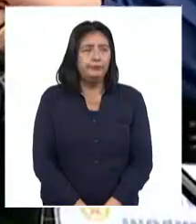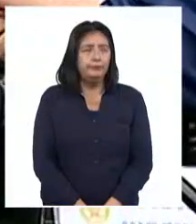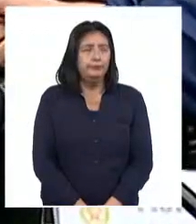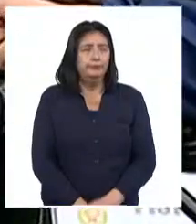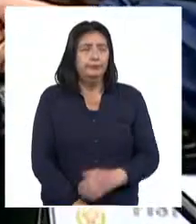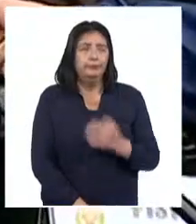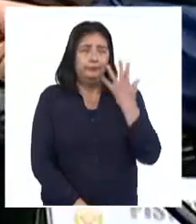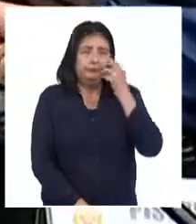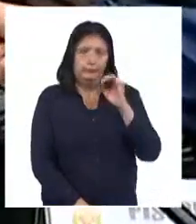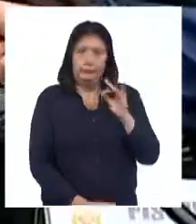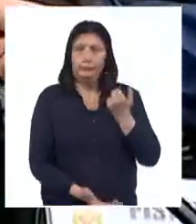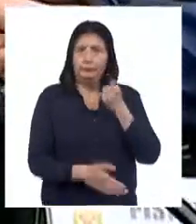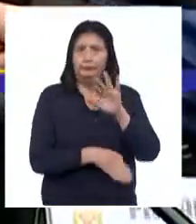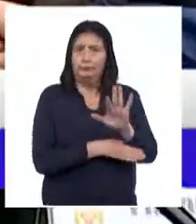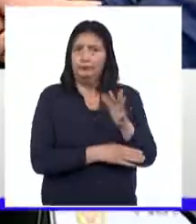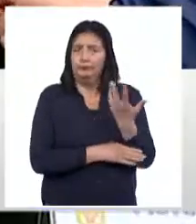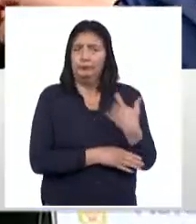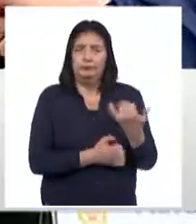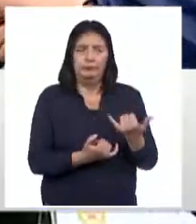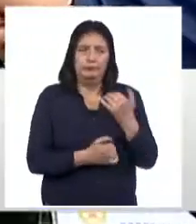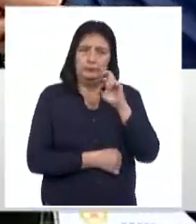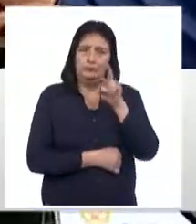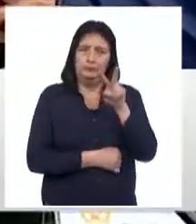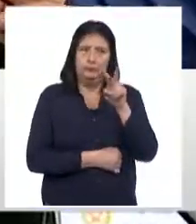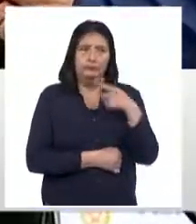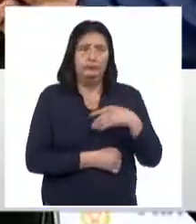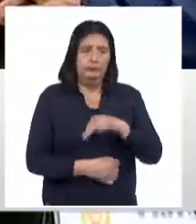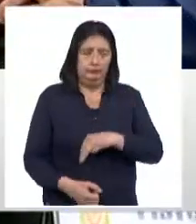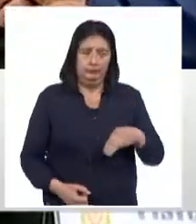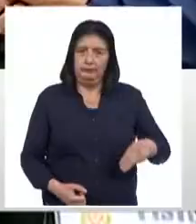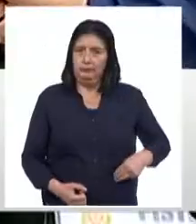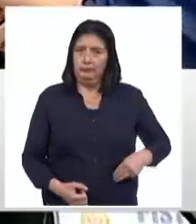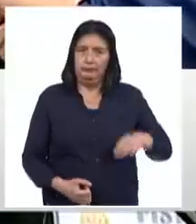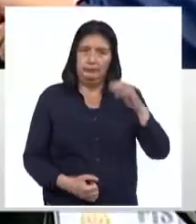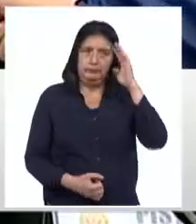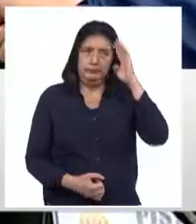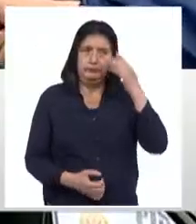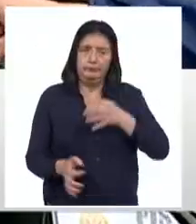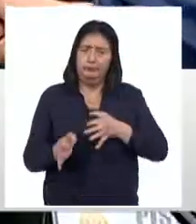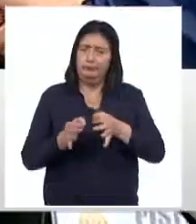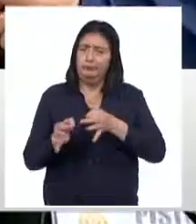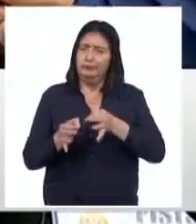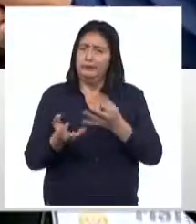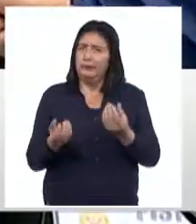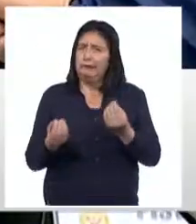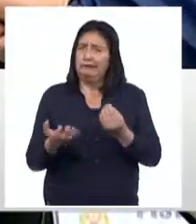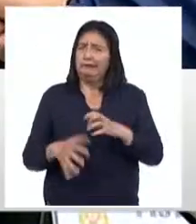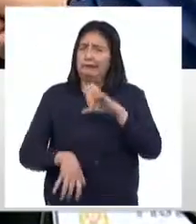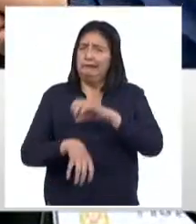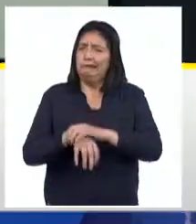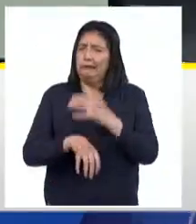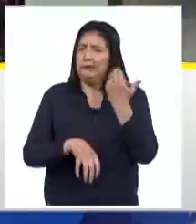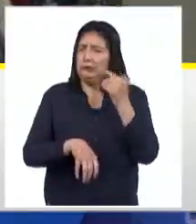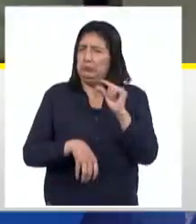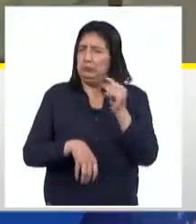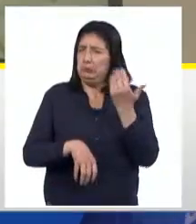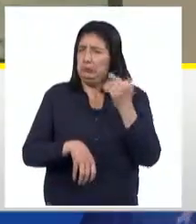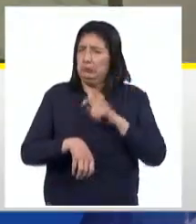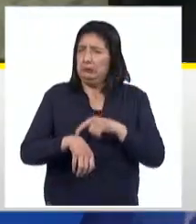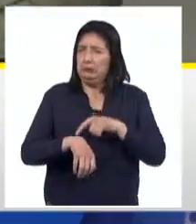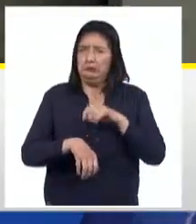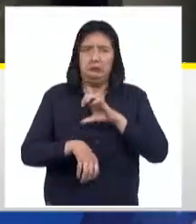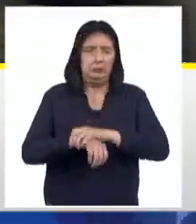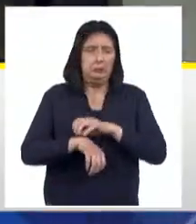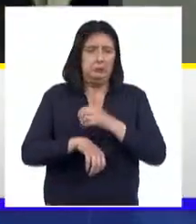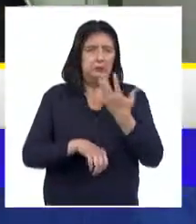Sí, ¿cómo estás? Muy buenas tardes. Bueno, en efecto, vemos imágenes al ministro del Interior, Gastón Rodríguez, quien da cuenta de una intervención realizada hace pocos minutos.